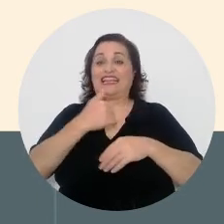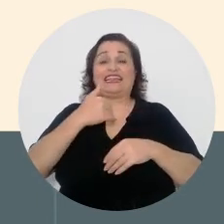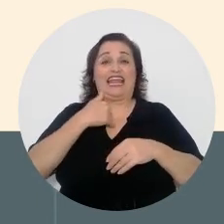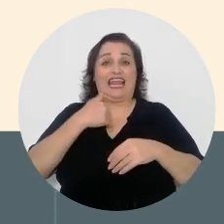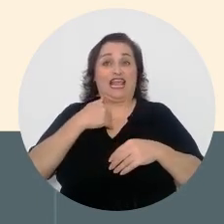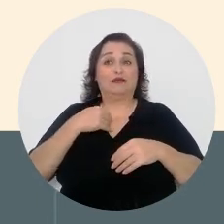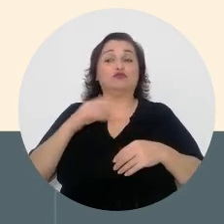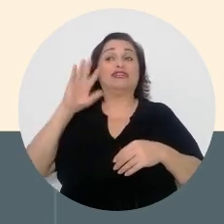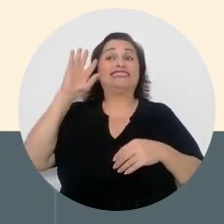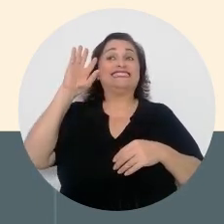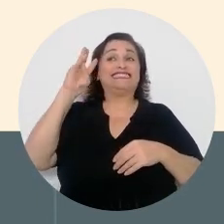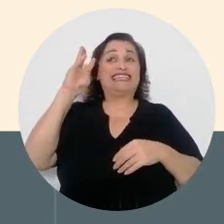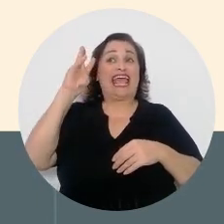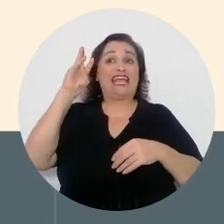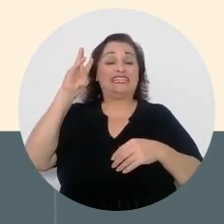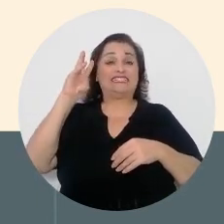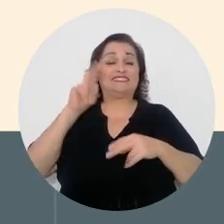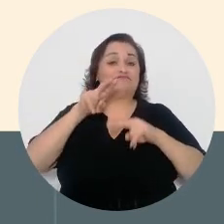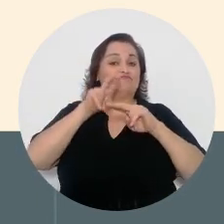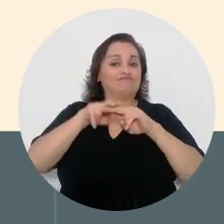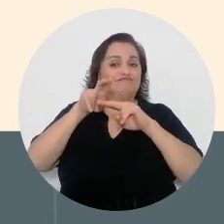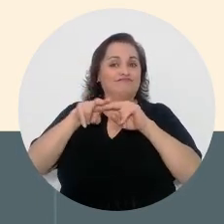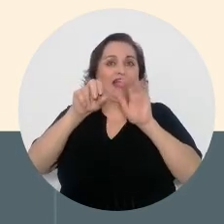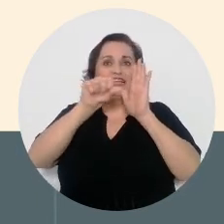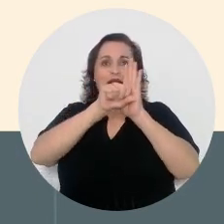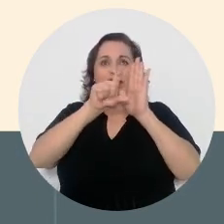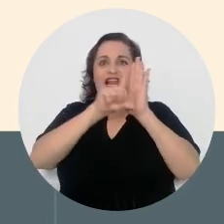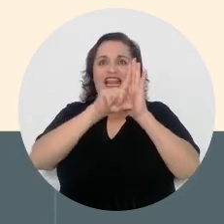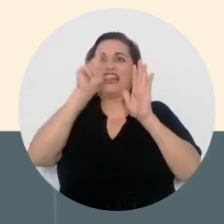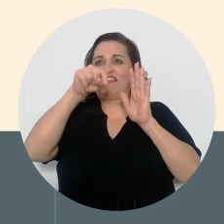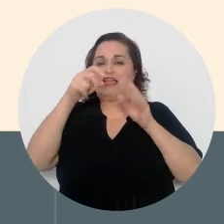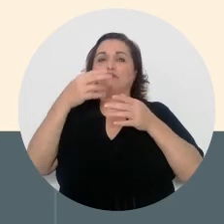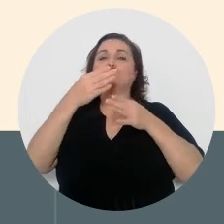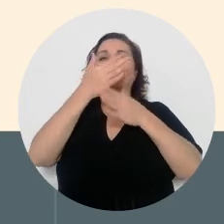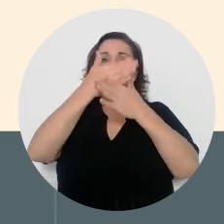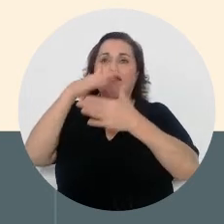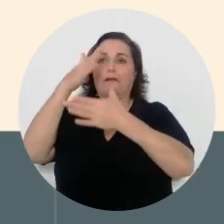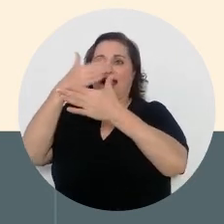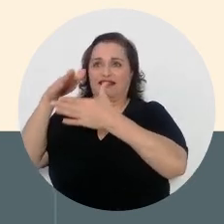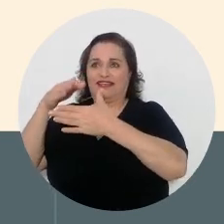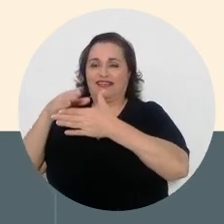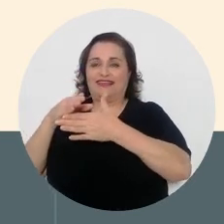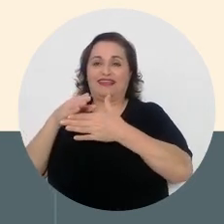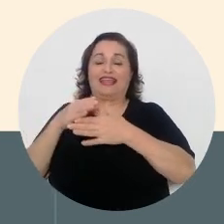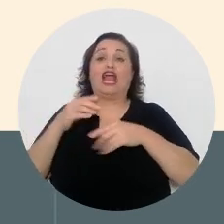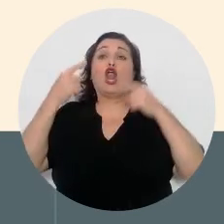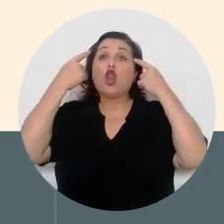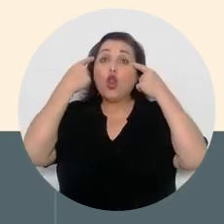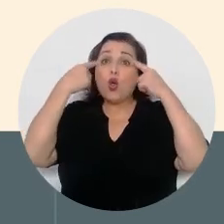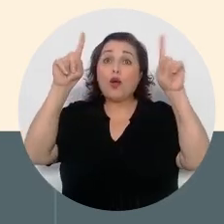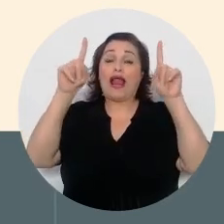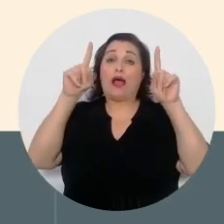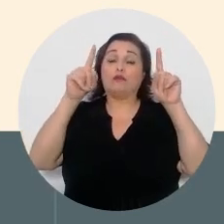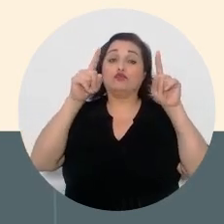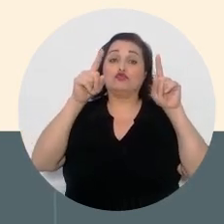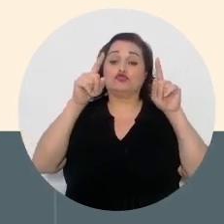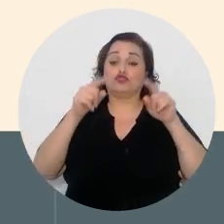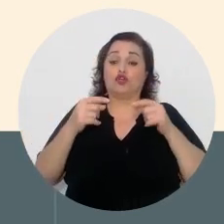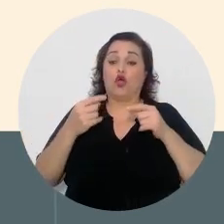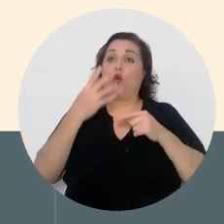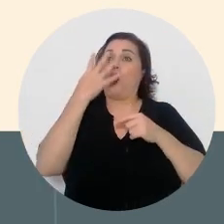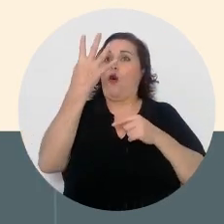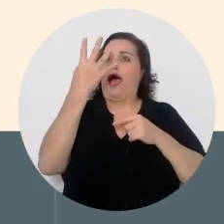mencionaba. Tenemos 6 curules que tenemos que repartir, pero únicamente por cociente